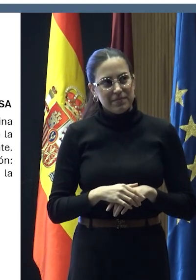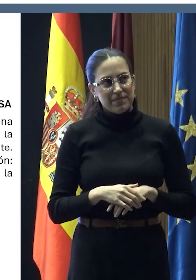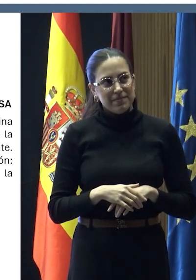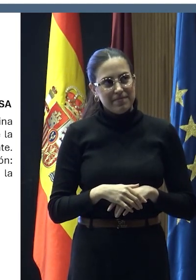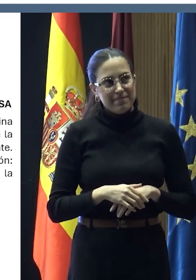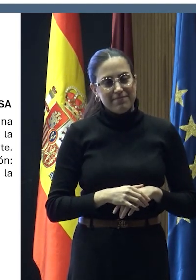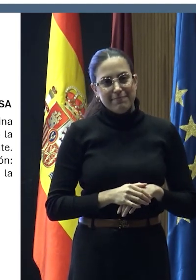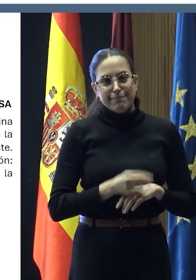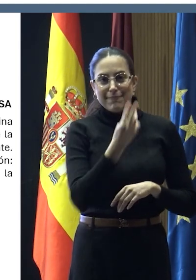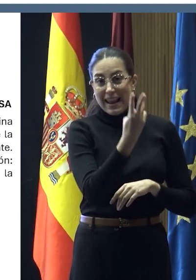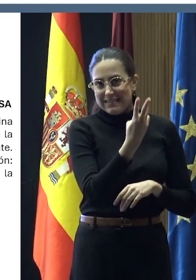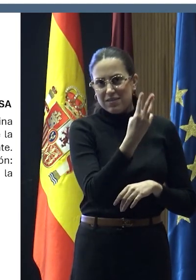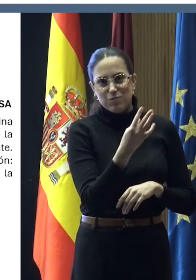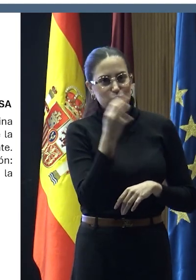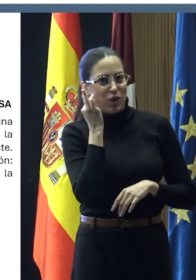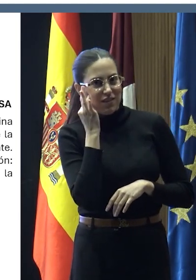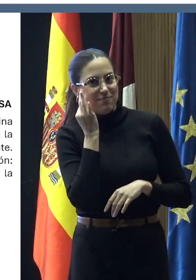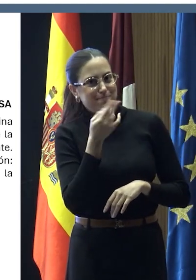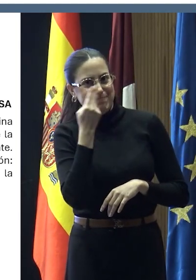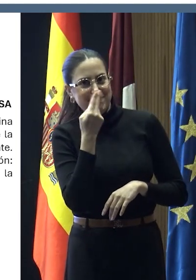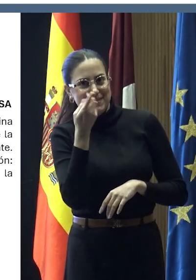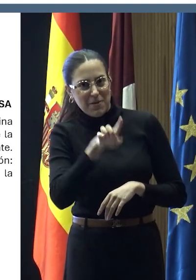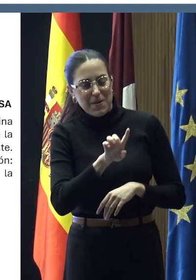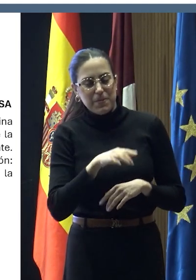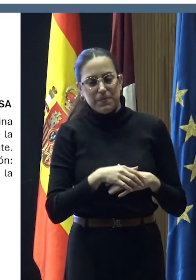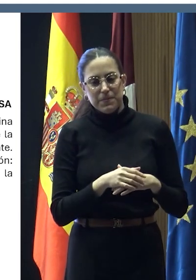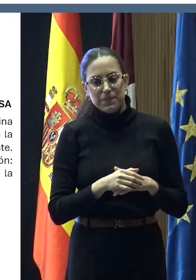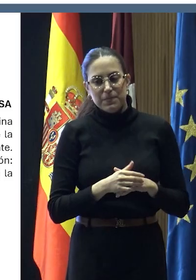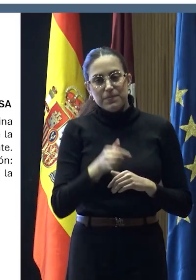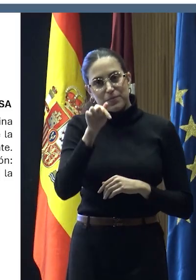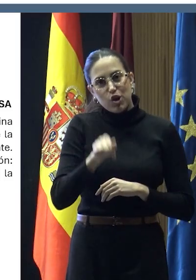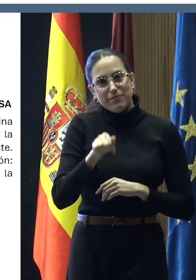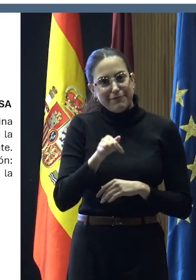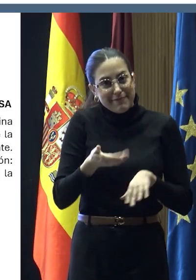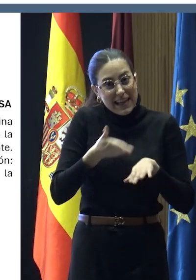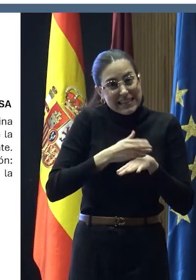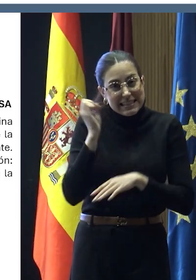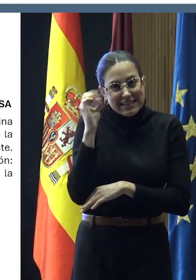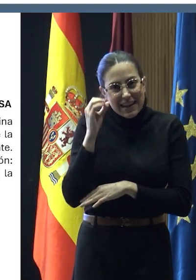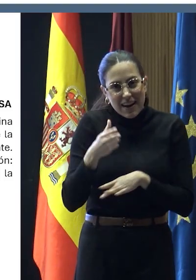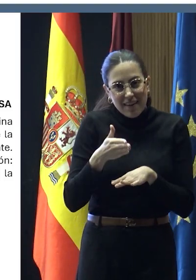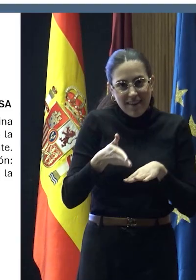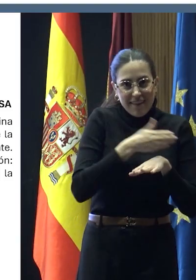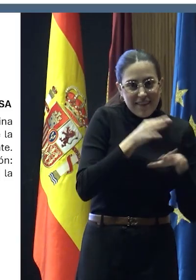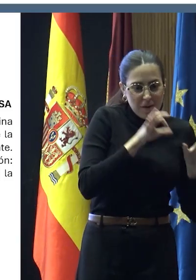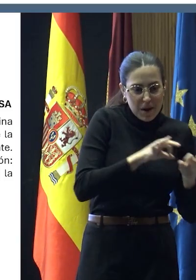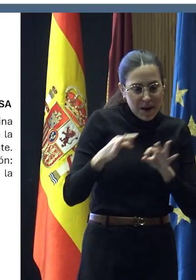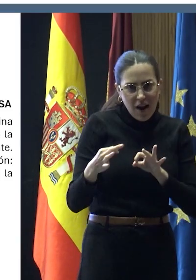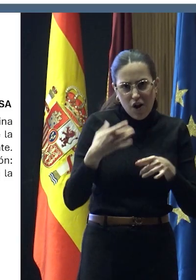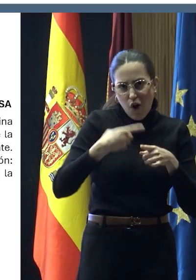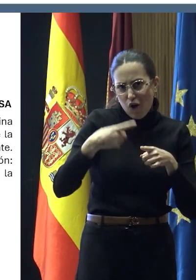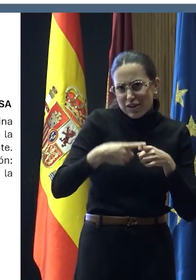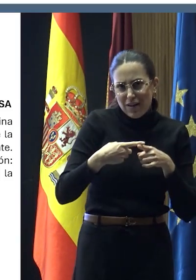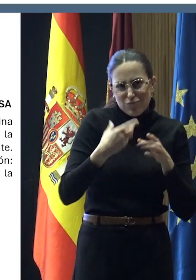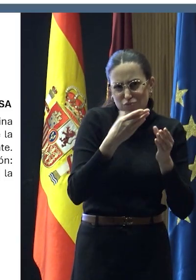verdad que me ha resultado muy interesante hacer esta charla. He aprendido muchísimo también y